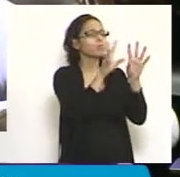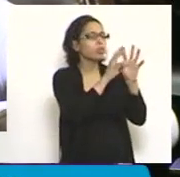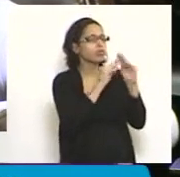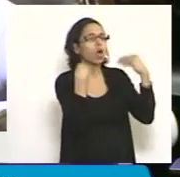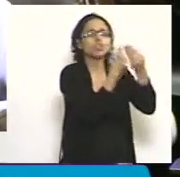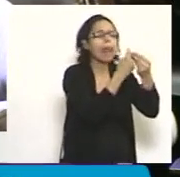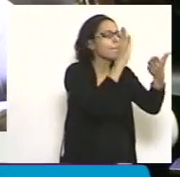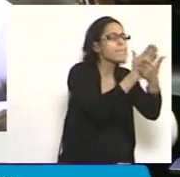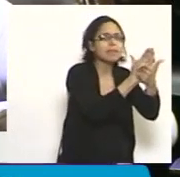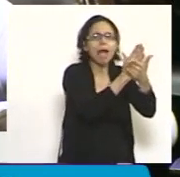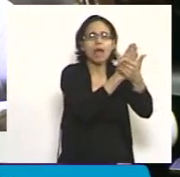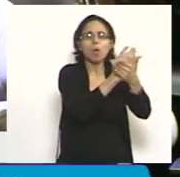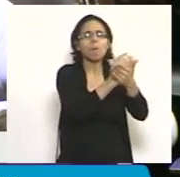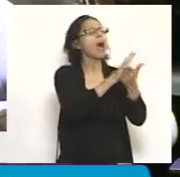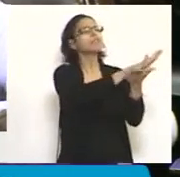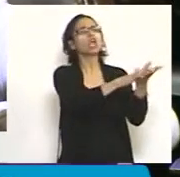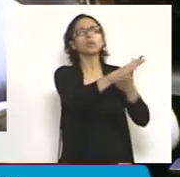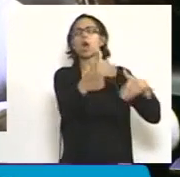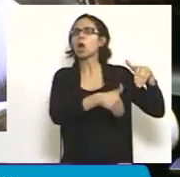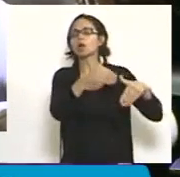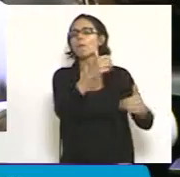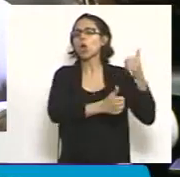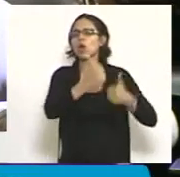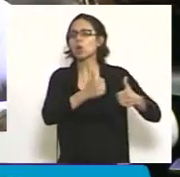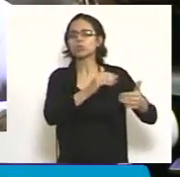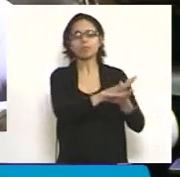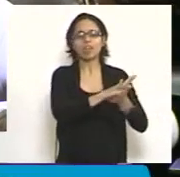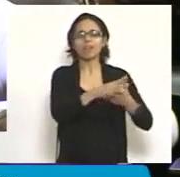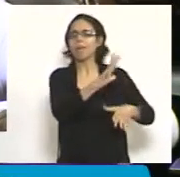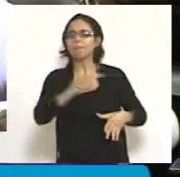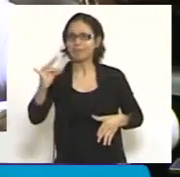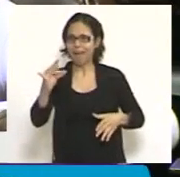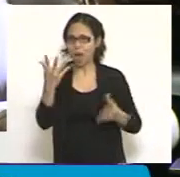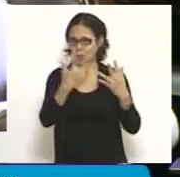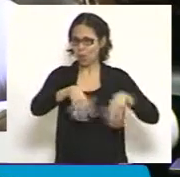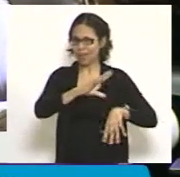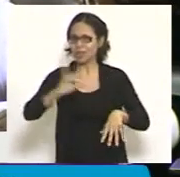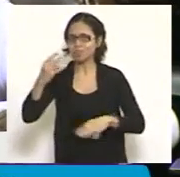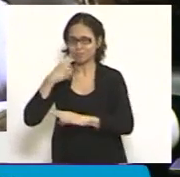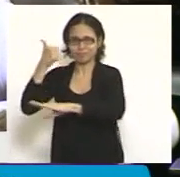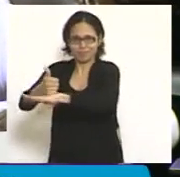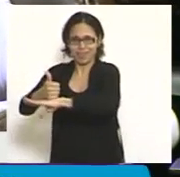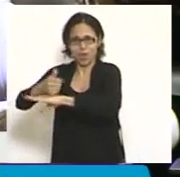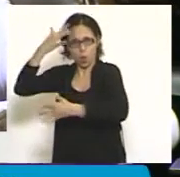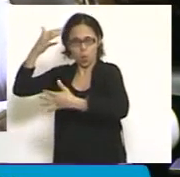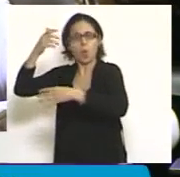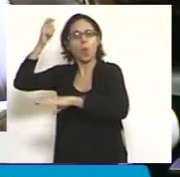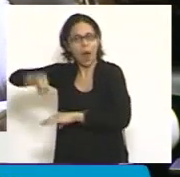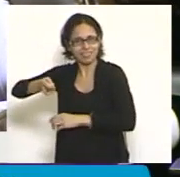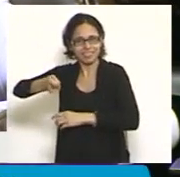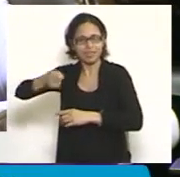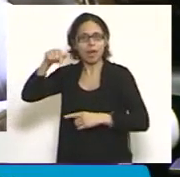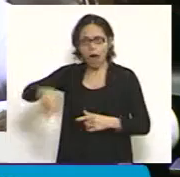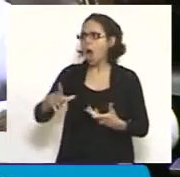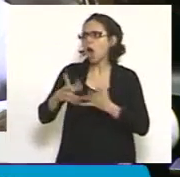un concurso y se seleccionaran los jueces. Todo lo que hoy les parece inconstitucional y